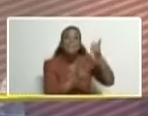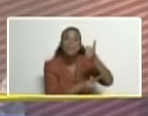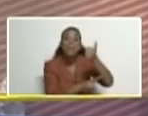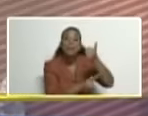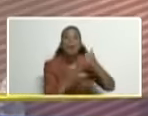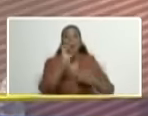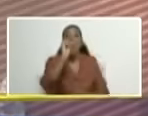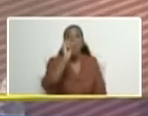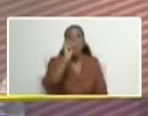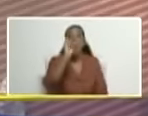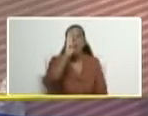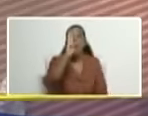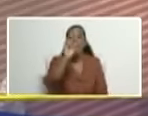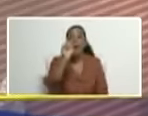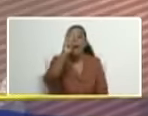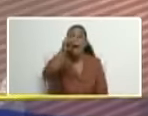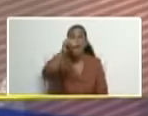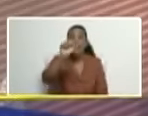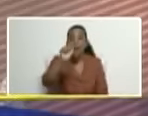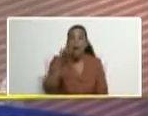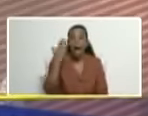Obama.